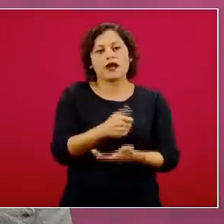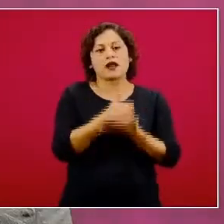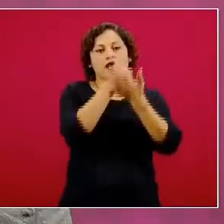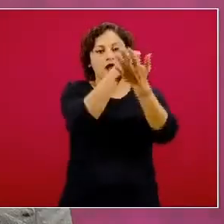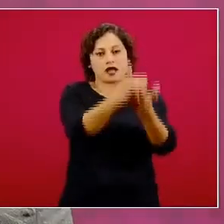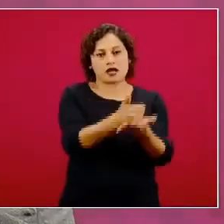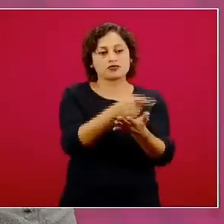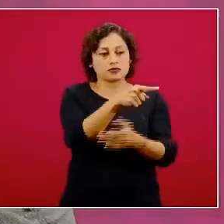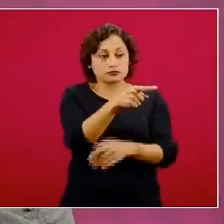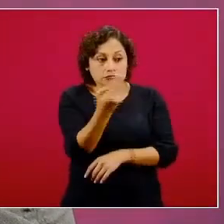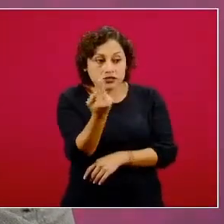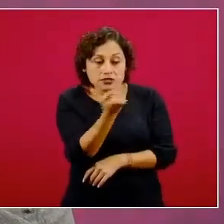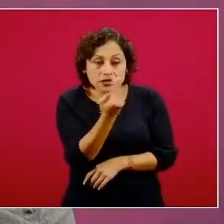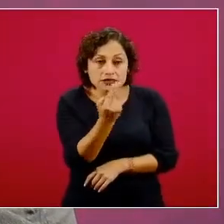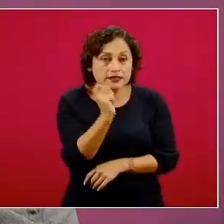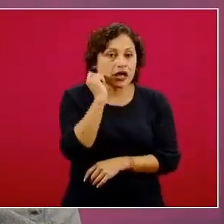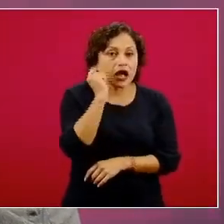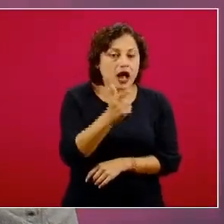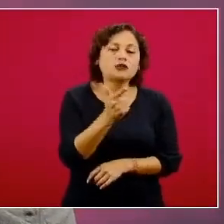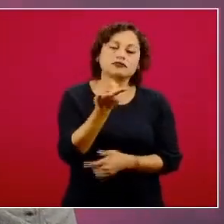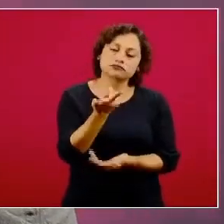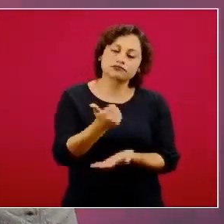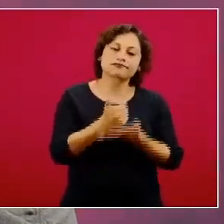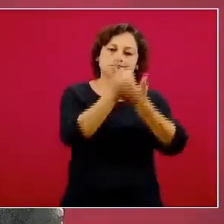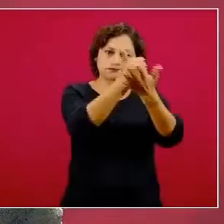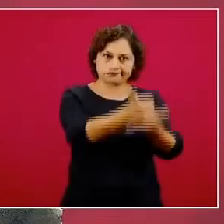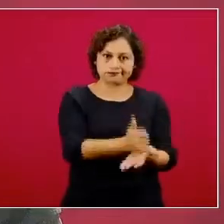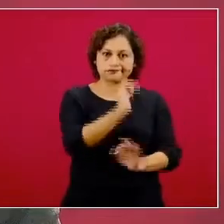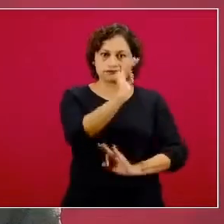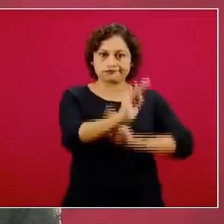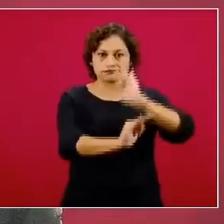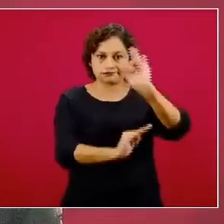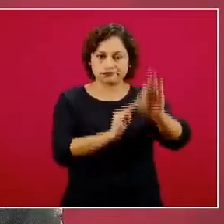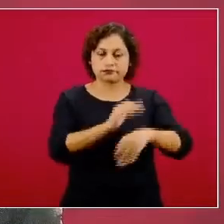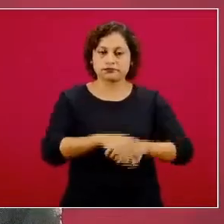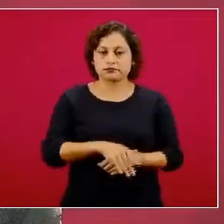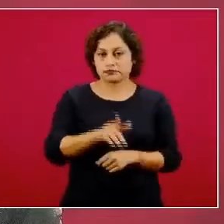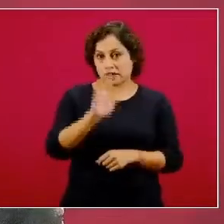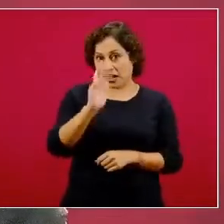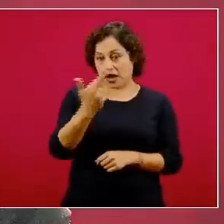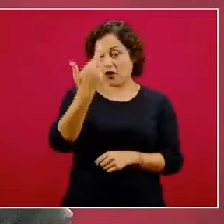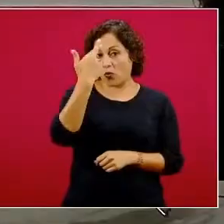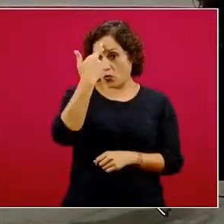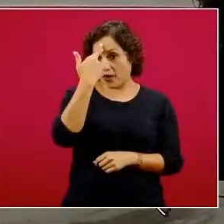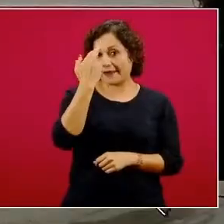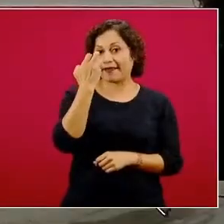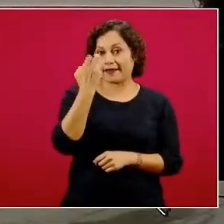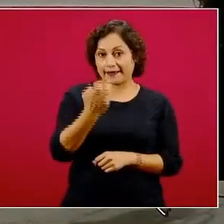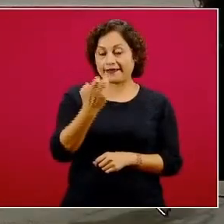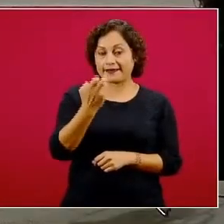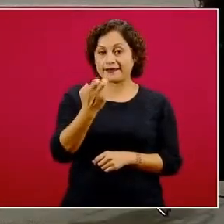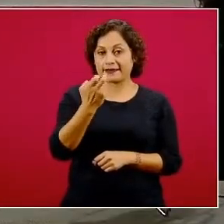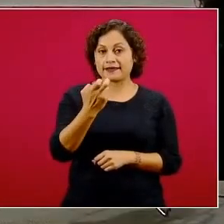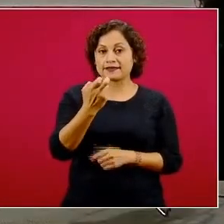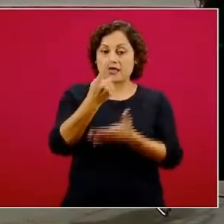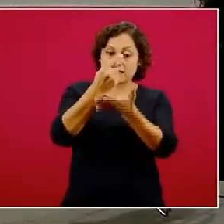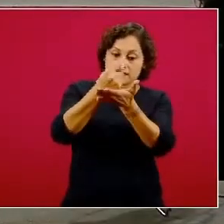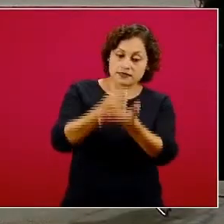lo requieran. Siempre hay que recordar que este tipo de eventos tienen un